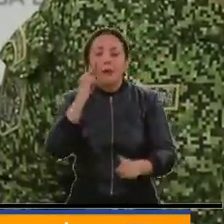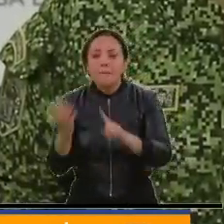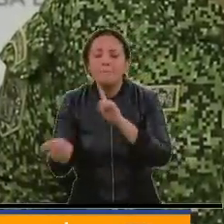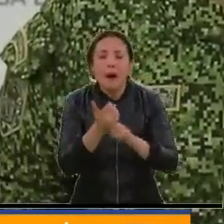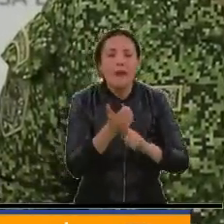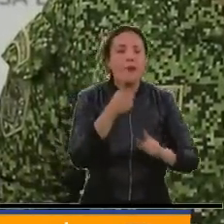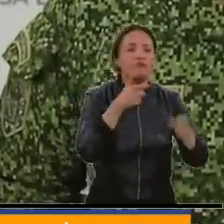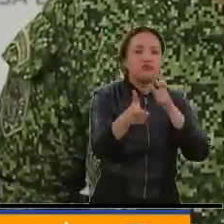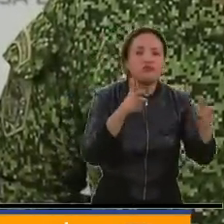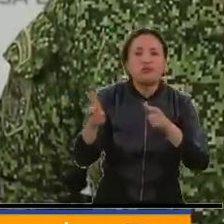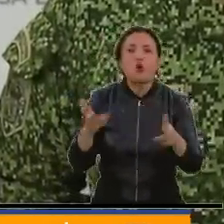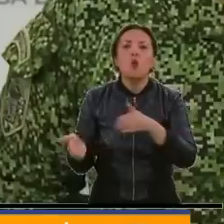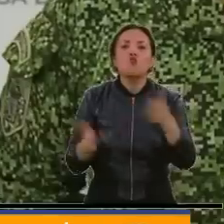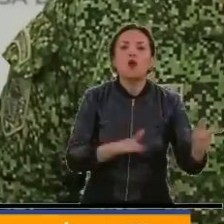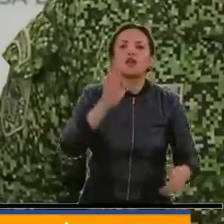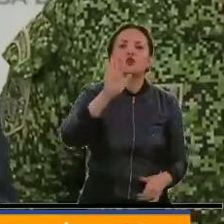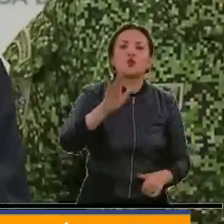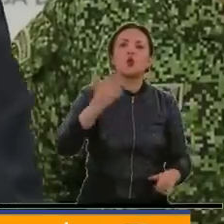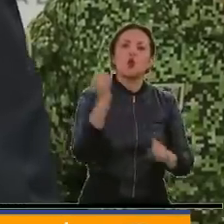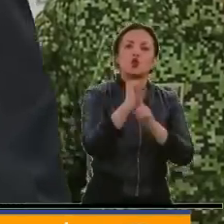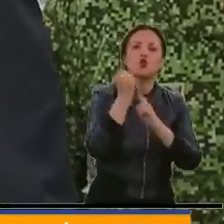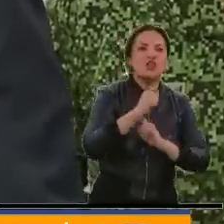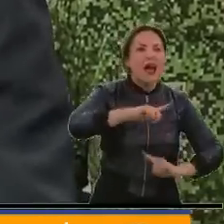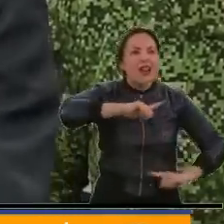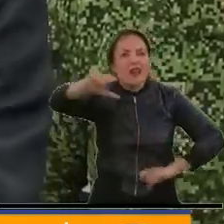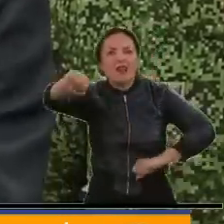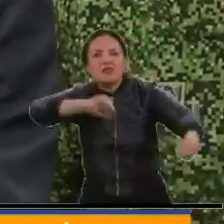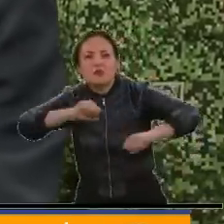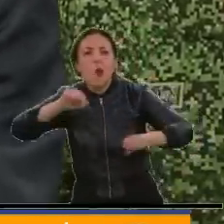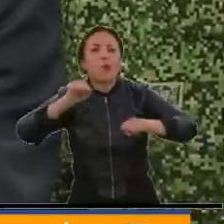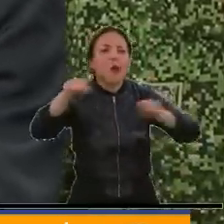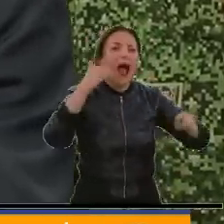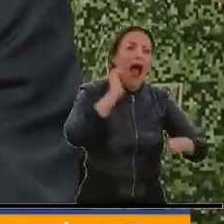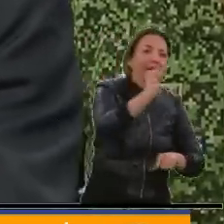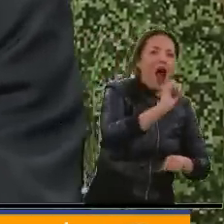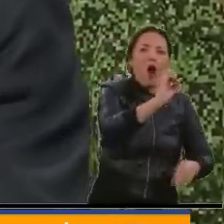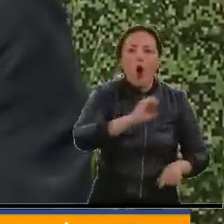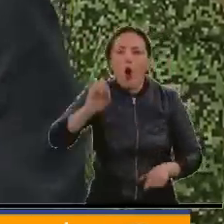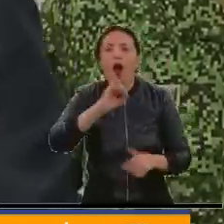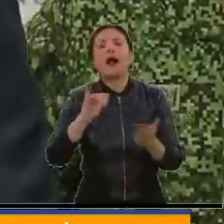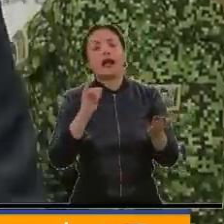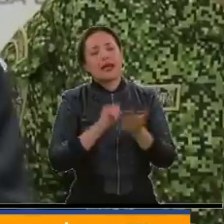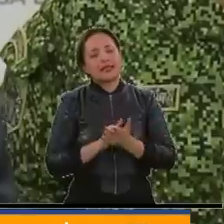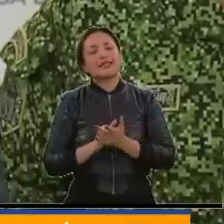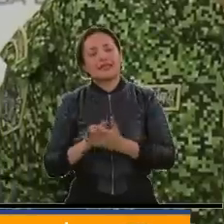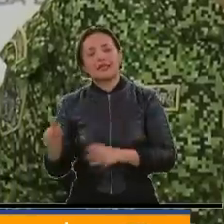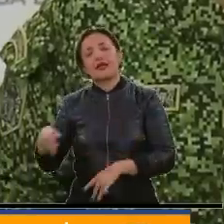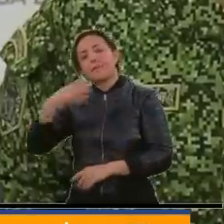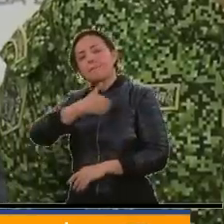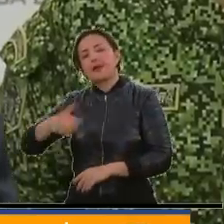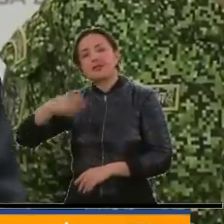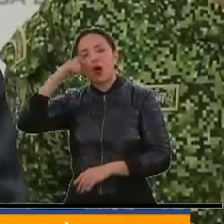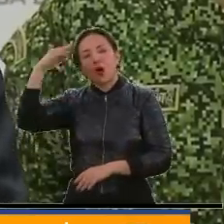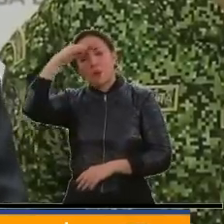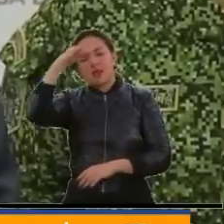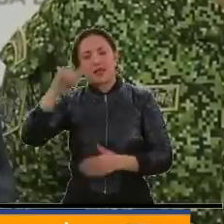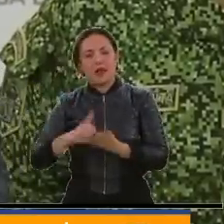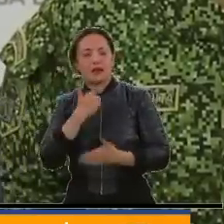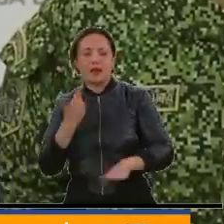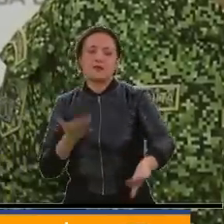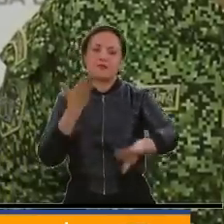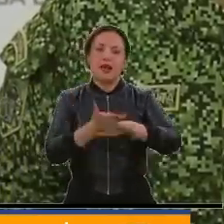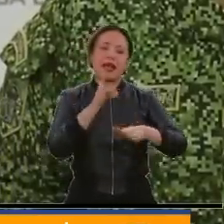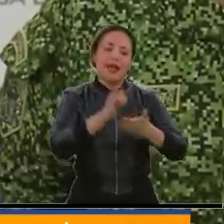líderes sociales y lideresas sociales en el territorio, y ahí hay un clamor que lleva al presidente Gustavo Petro a declarar